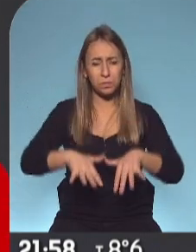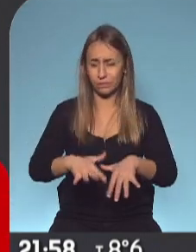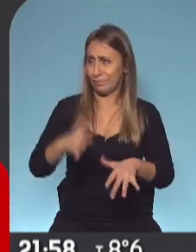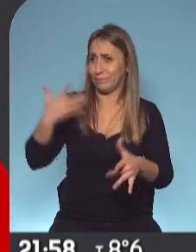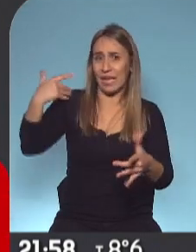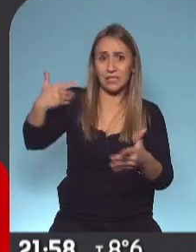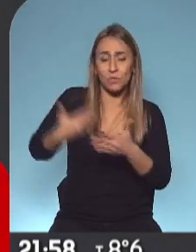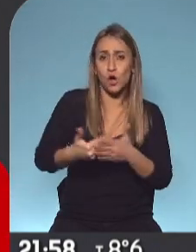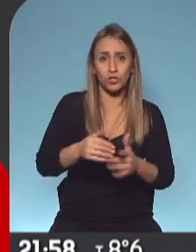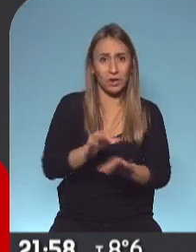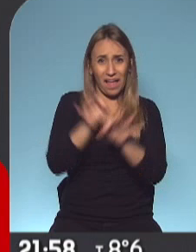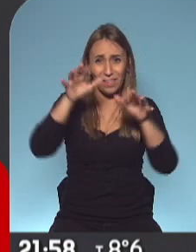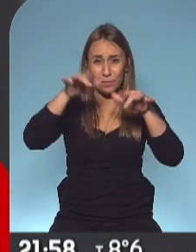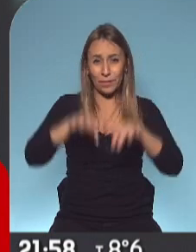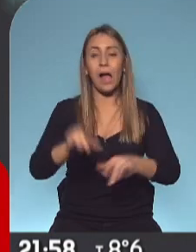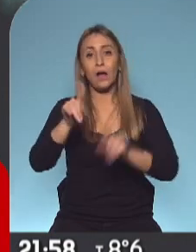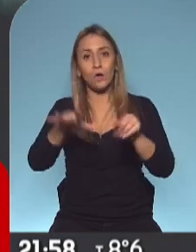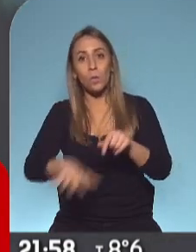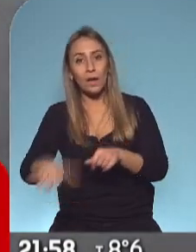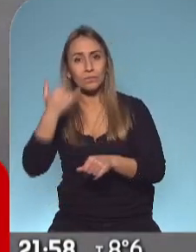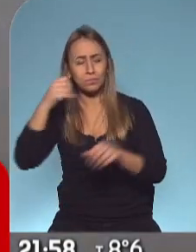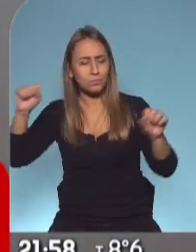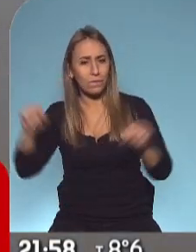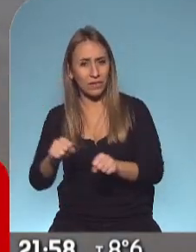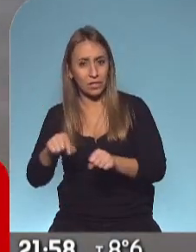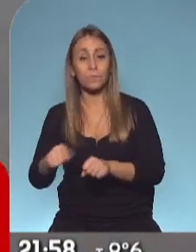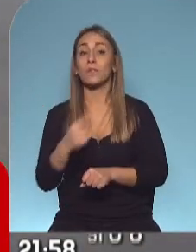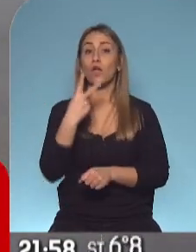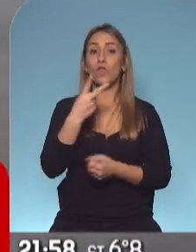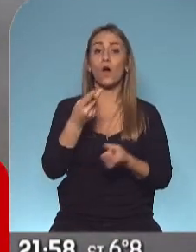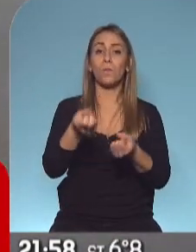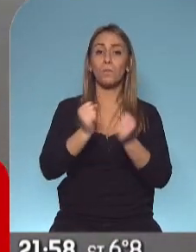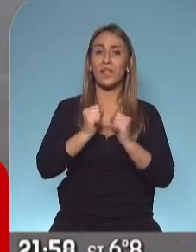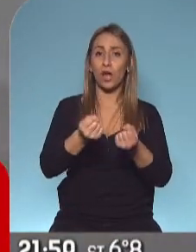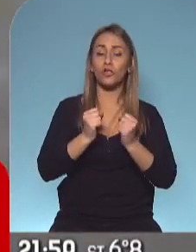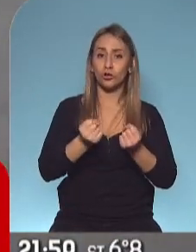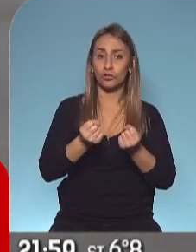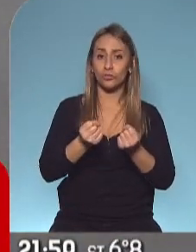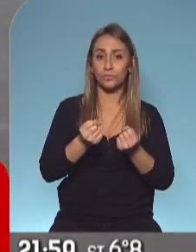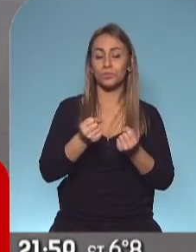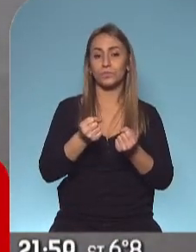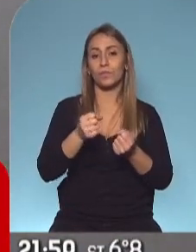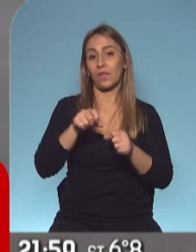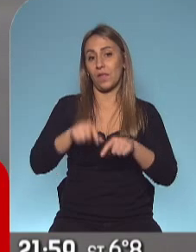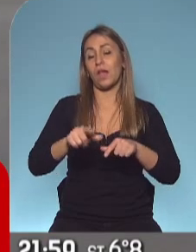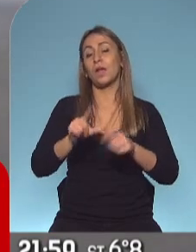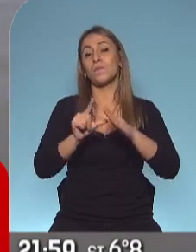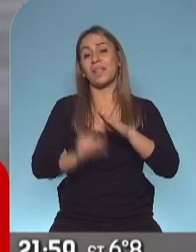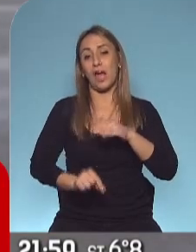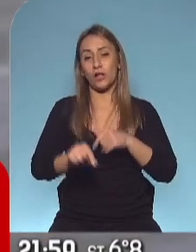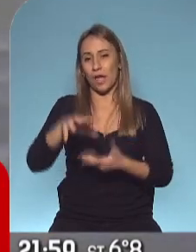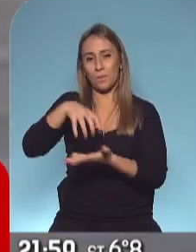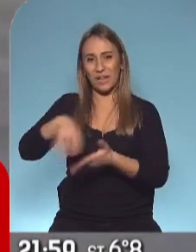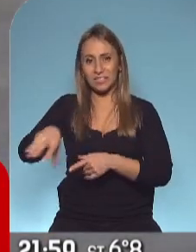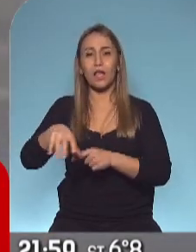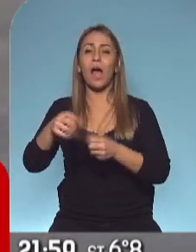que han quedado aisladas. Por ejemplo, esta de Cuyamen, dos pilotos, concretamente que pertenecen a Patagonia Bush Pilots, aviones